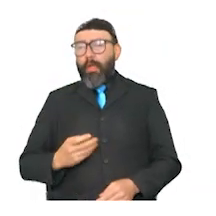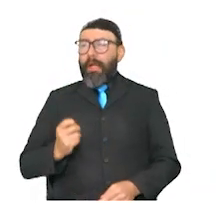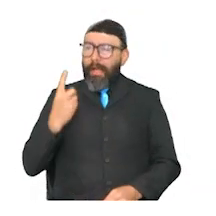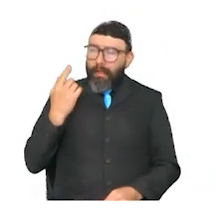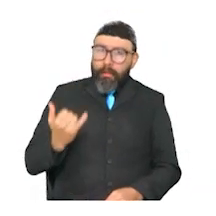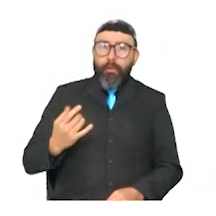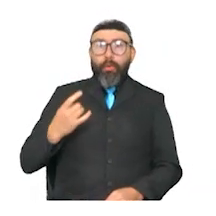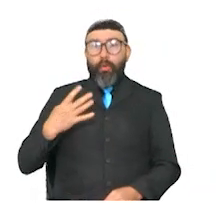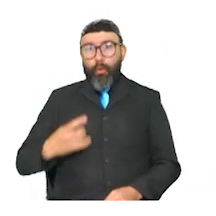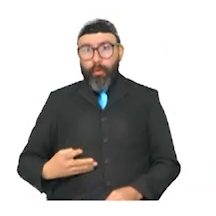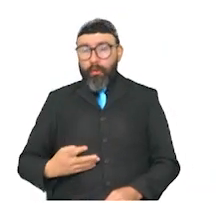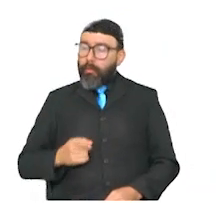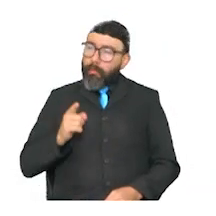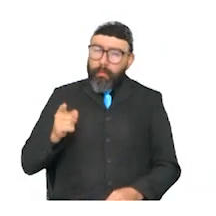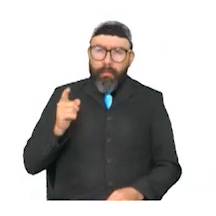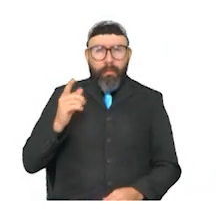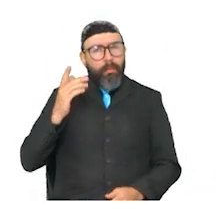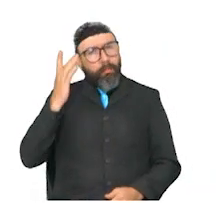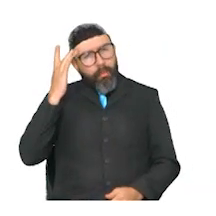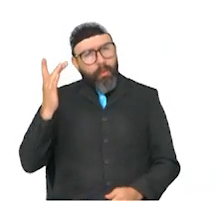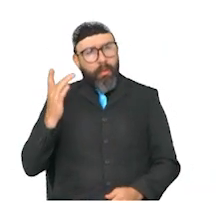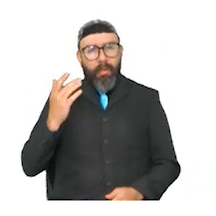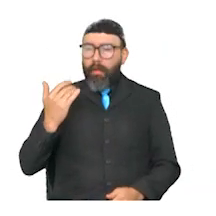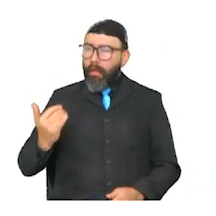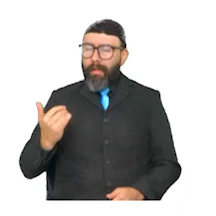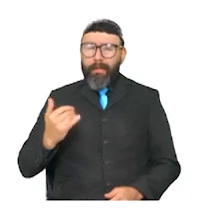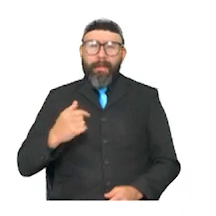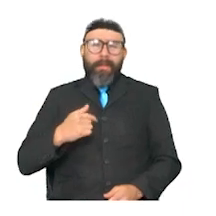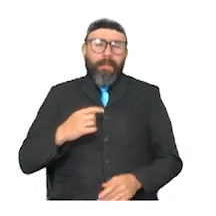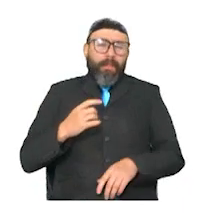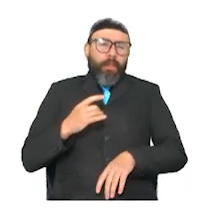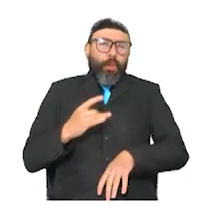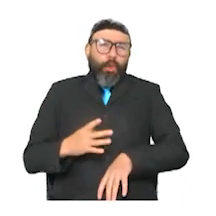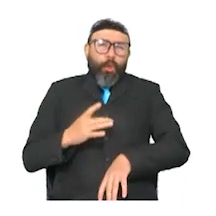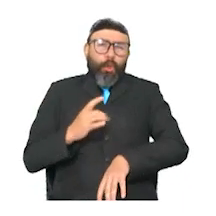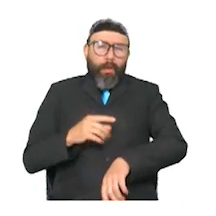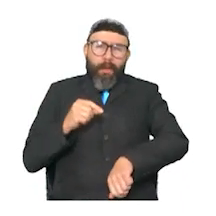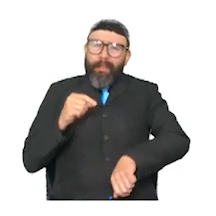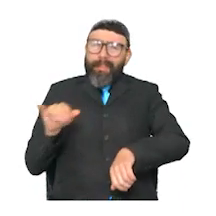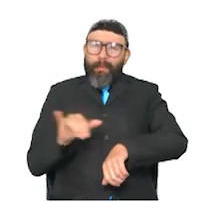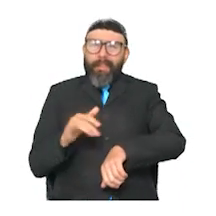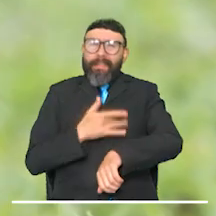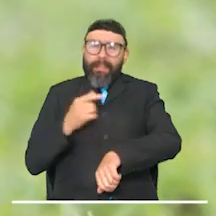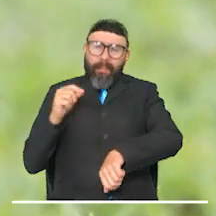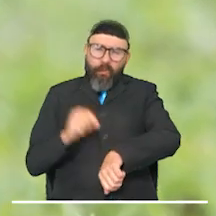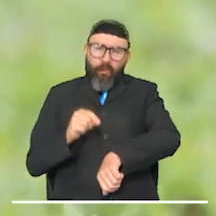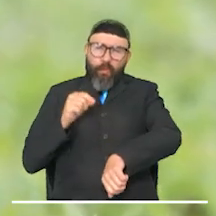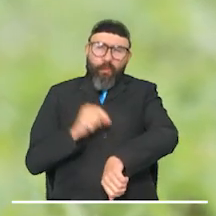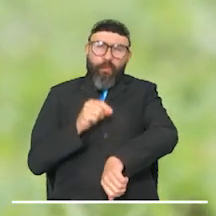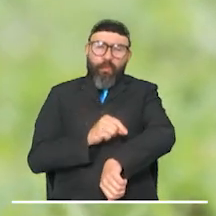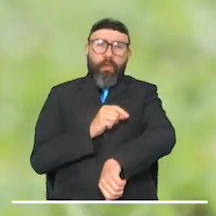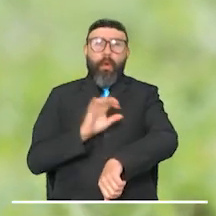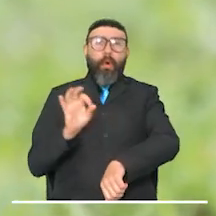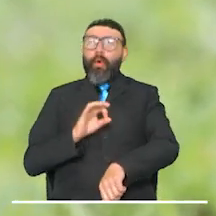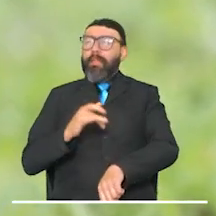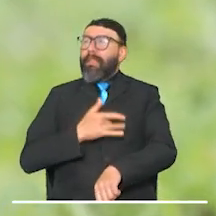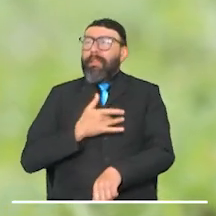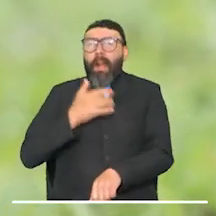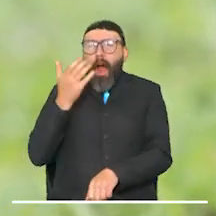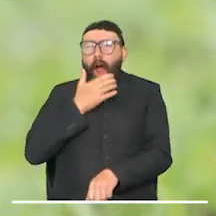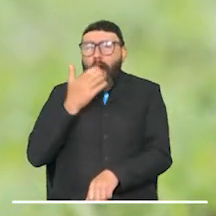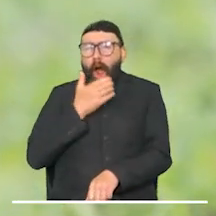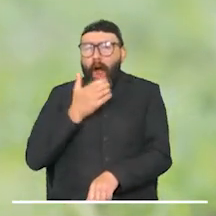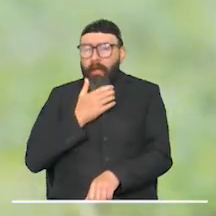puede manifestarse tipo punzada o tipo calor dicen que el